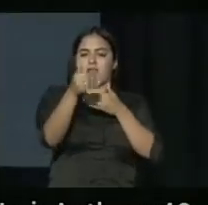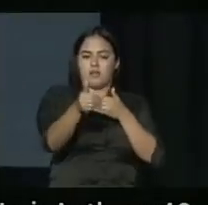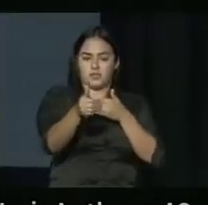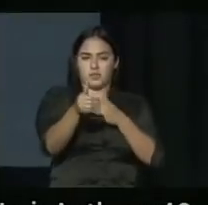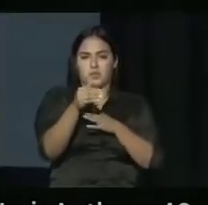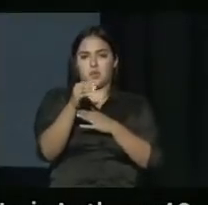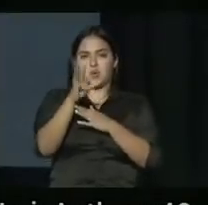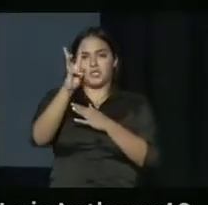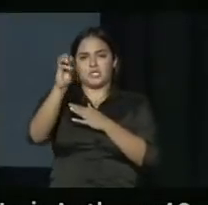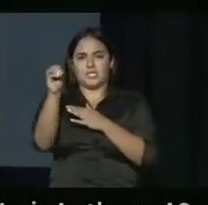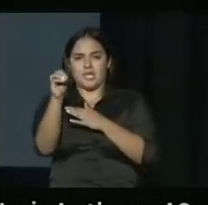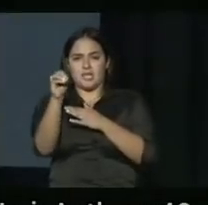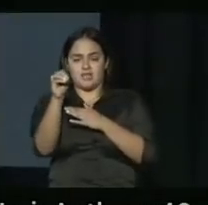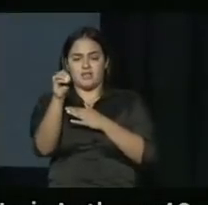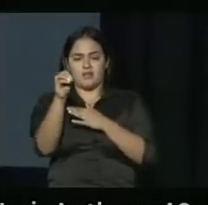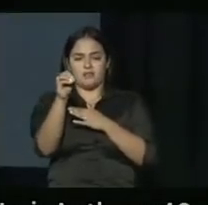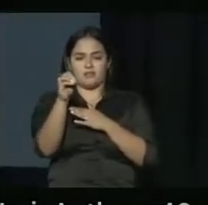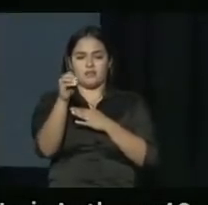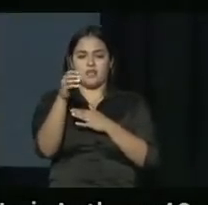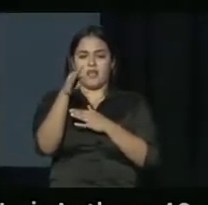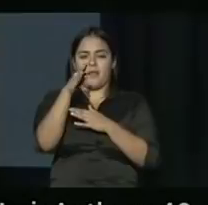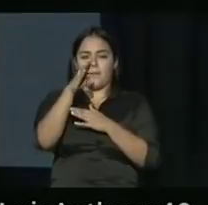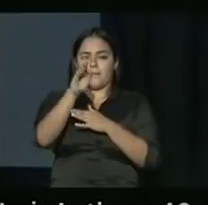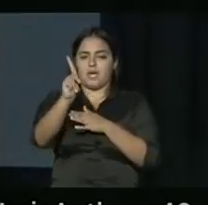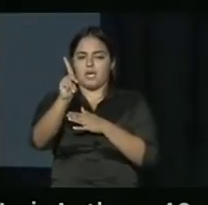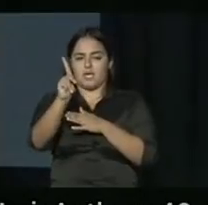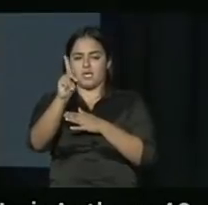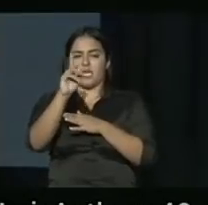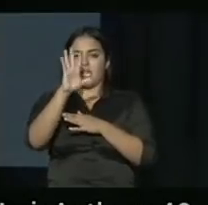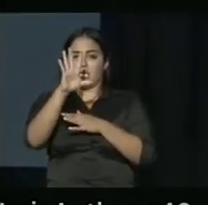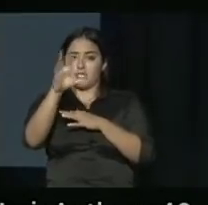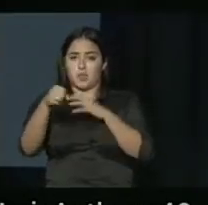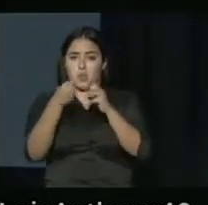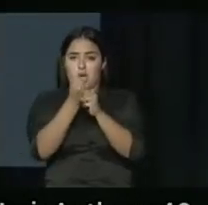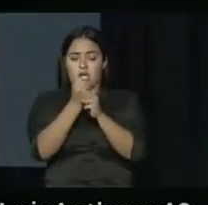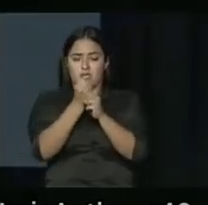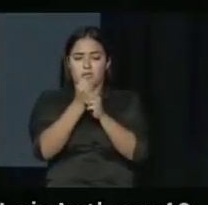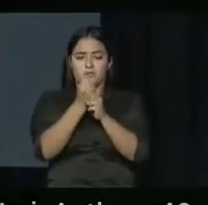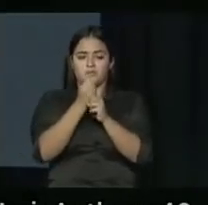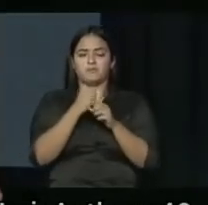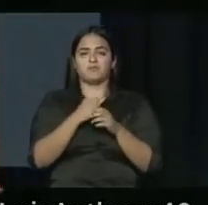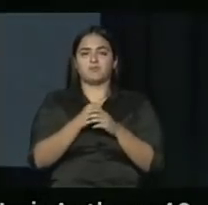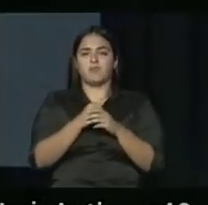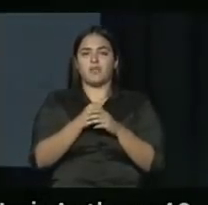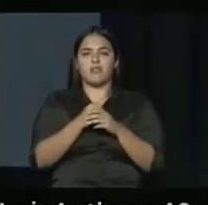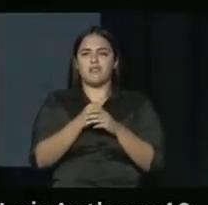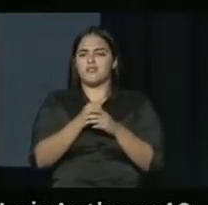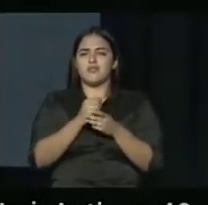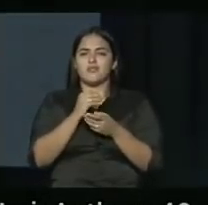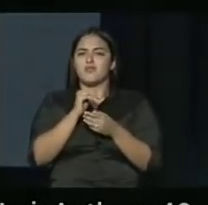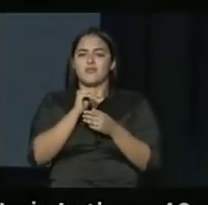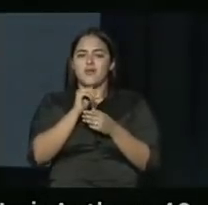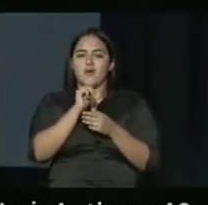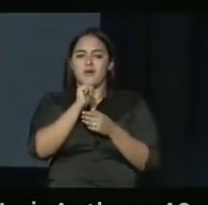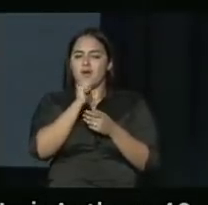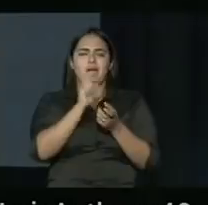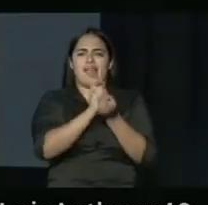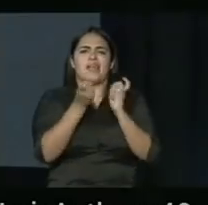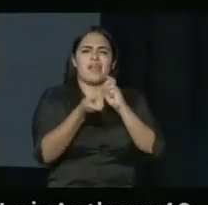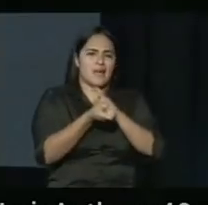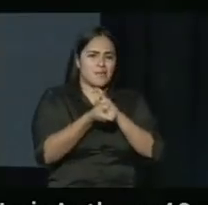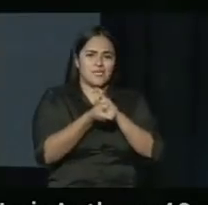de competitividad del Banco Mundial en cuestión de 5 años. No hay que reinventar la rueda, solo hay